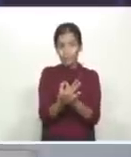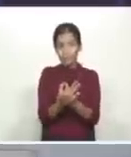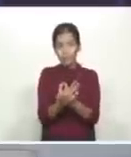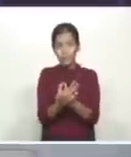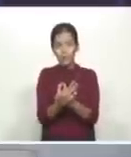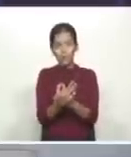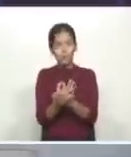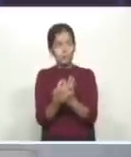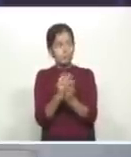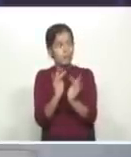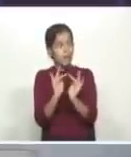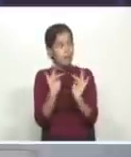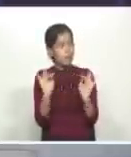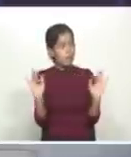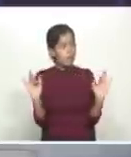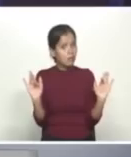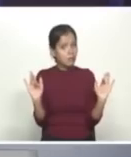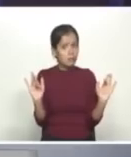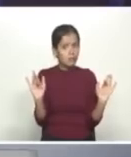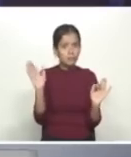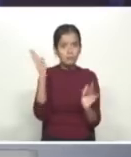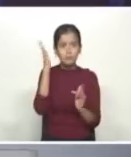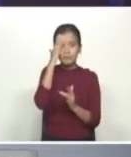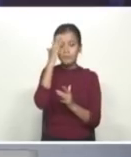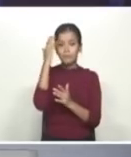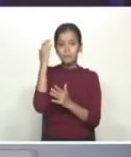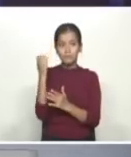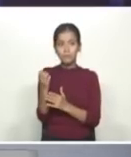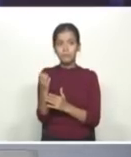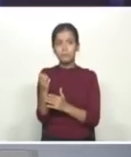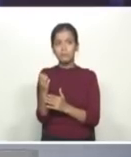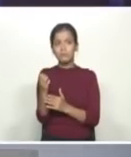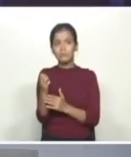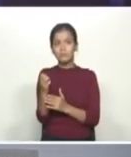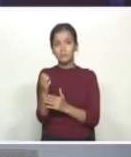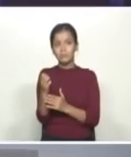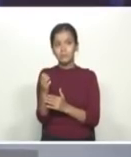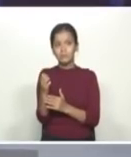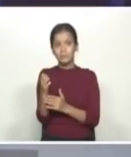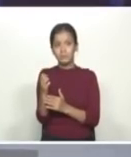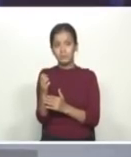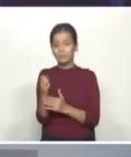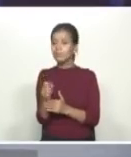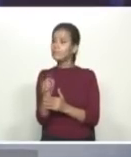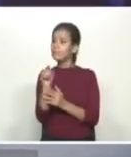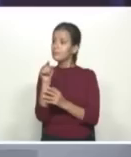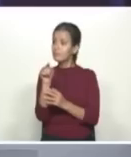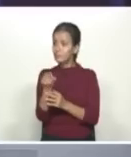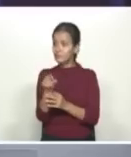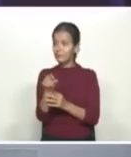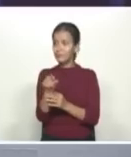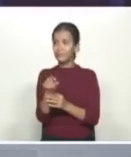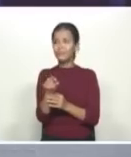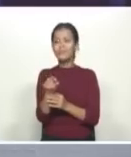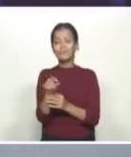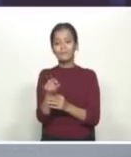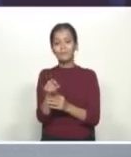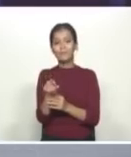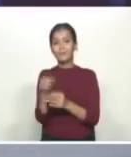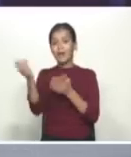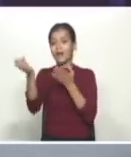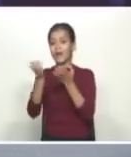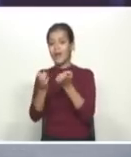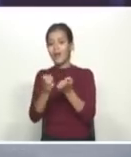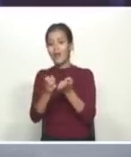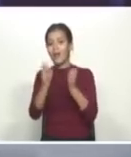pasó nada, porque ese bipartidismo que tiene secuestrada la fiscalía para investigar, porque